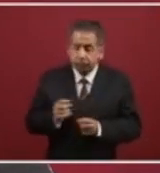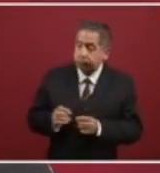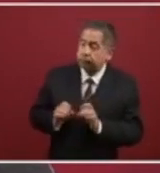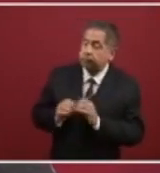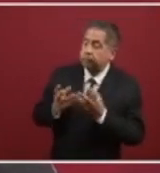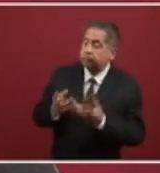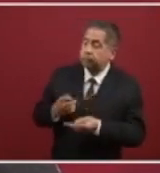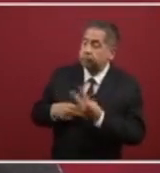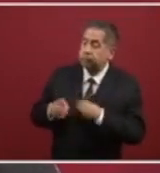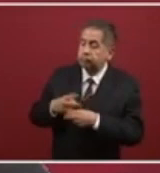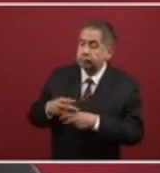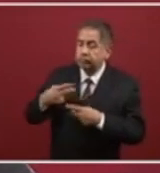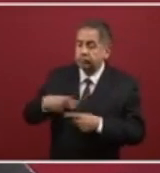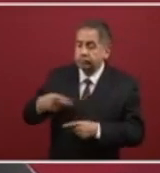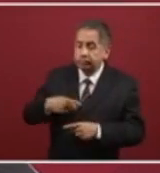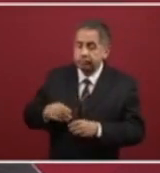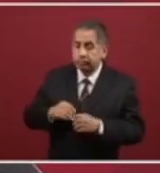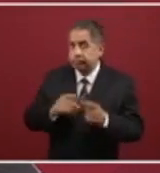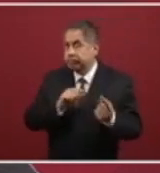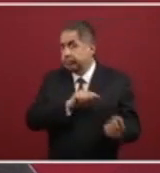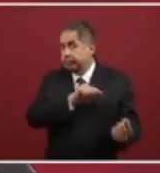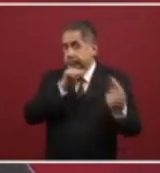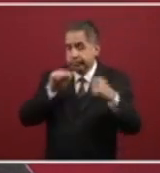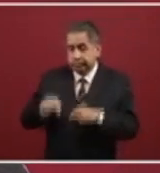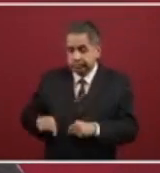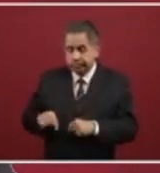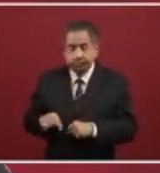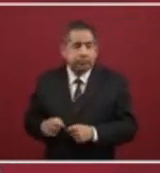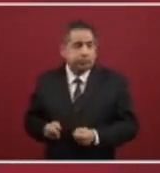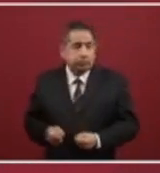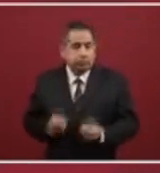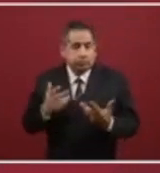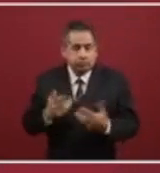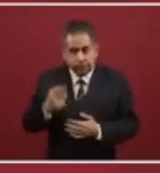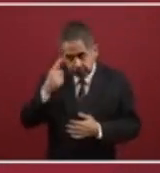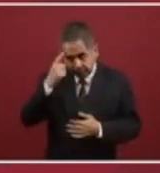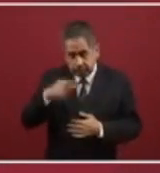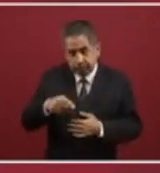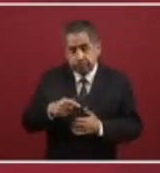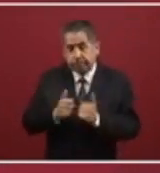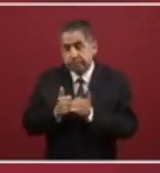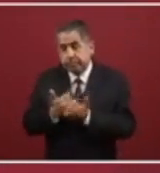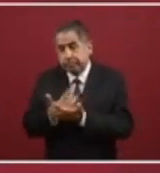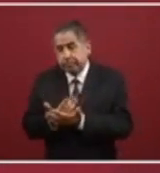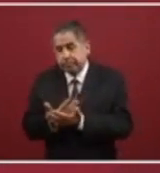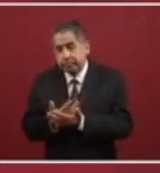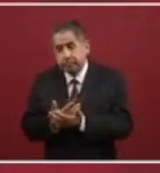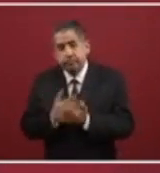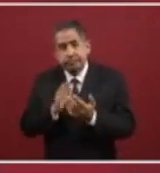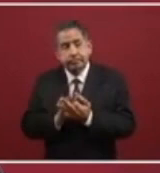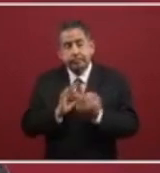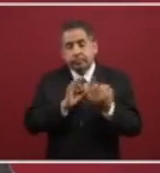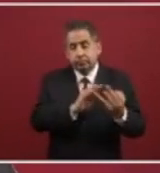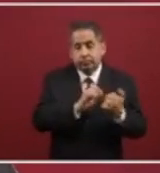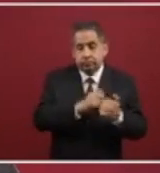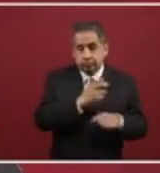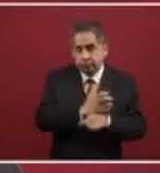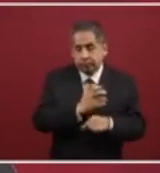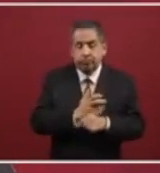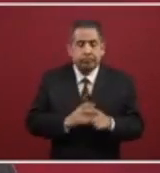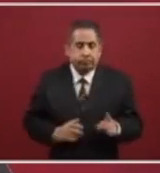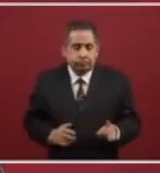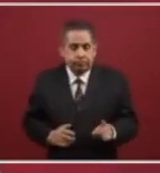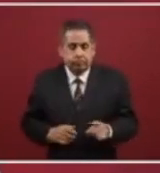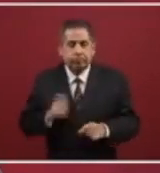vayamos teniendo claro que van a regresar para esperar su audiencia. Eso complementado con que sea